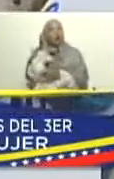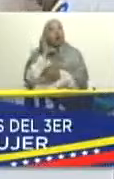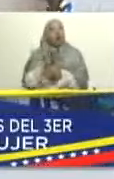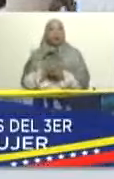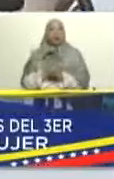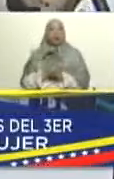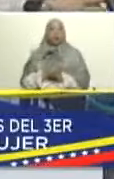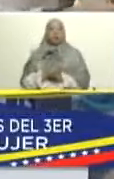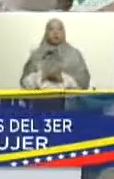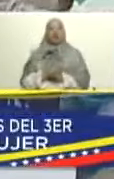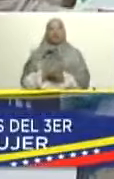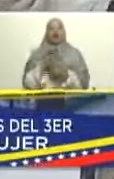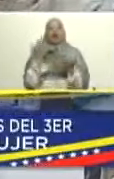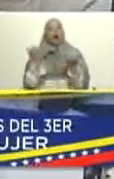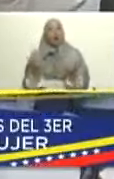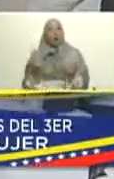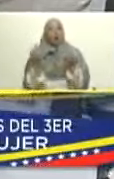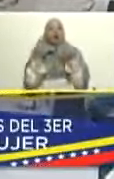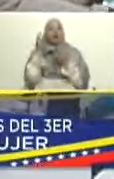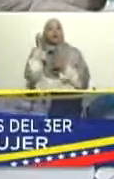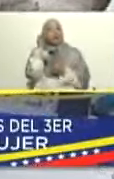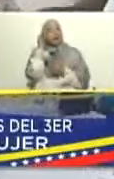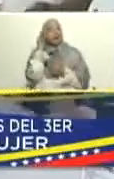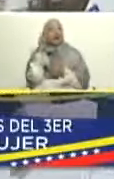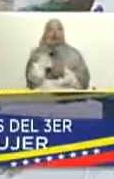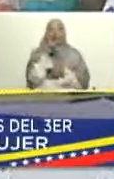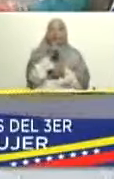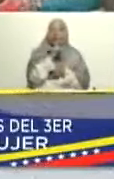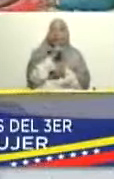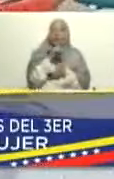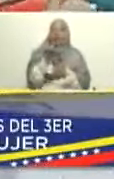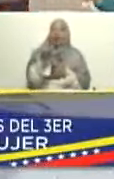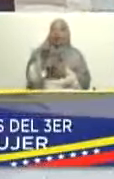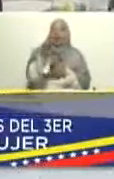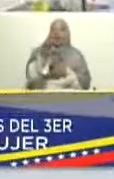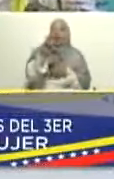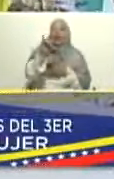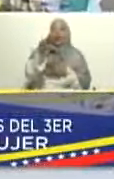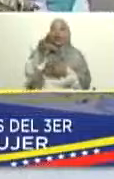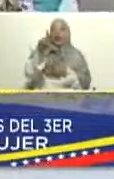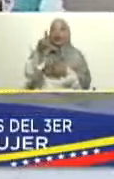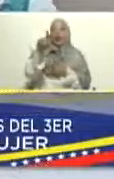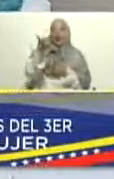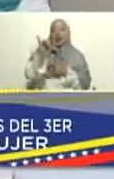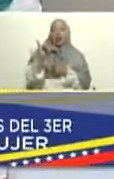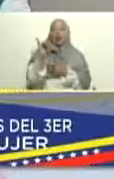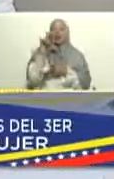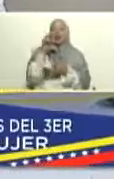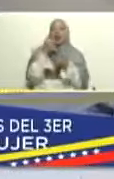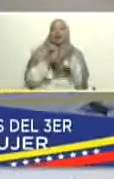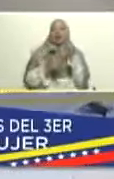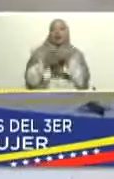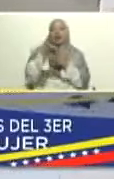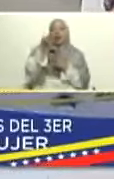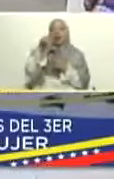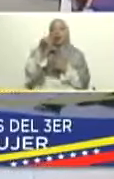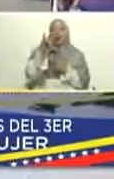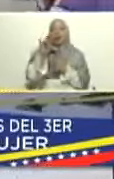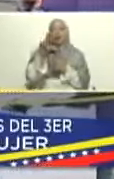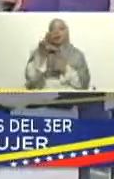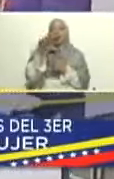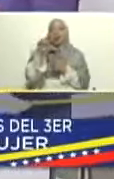Gracias. Bueno, me vengo acá con Lady Miranda, qué apellido. Miranda. Buenas, ¿cómo está,